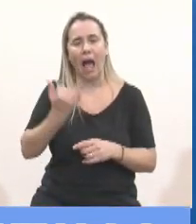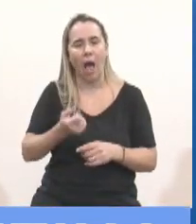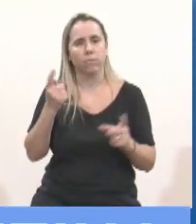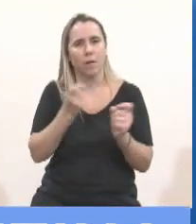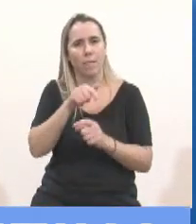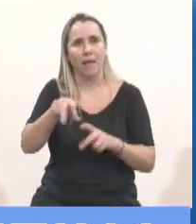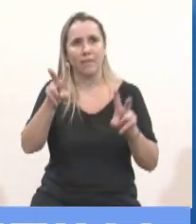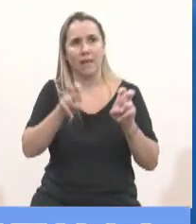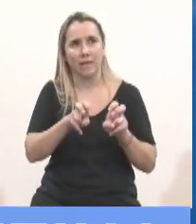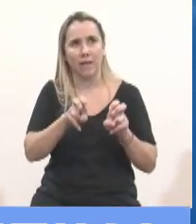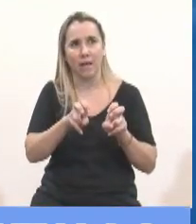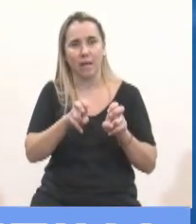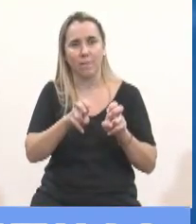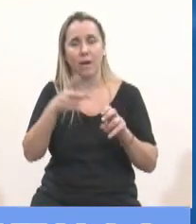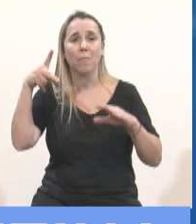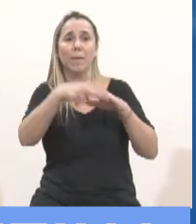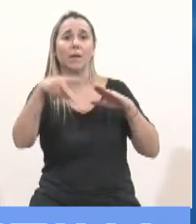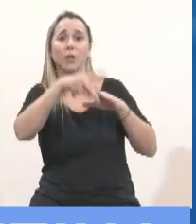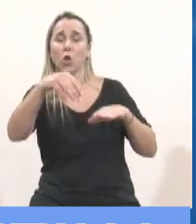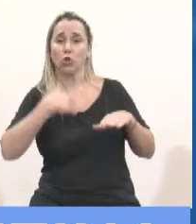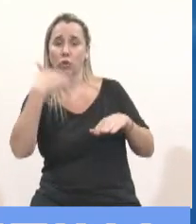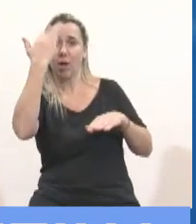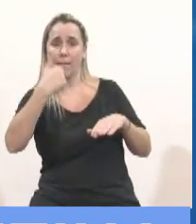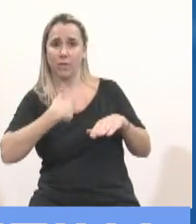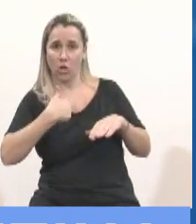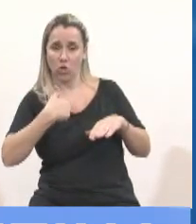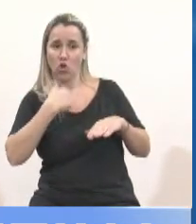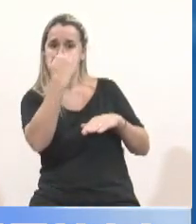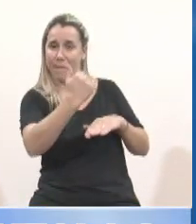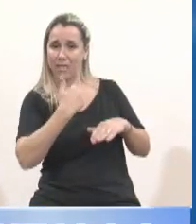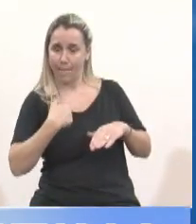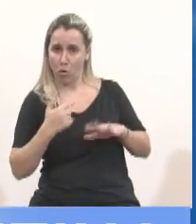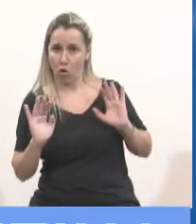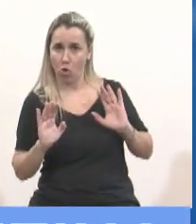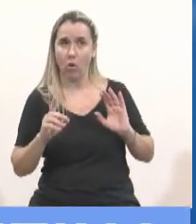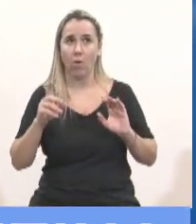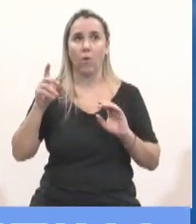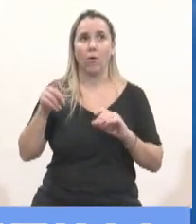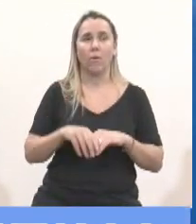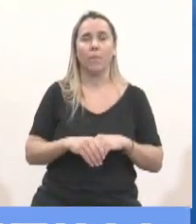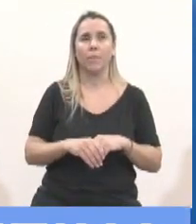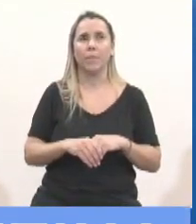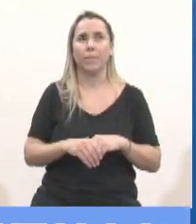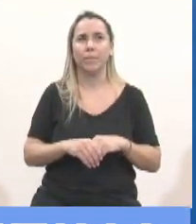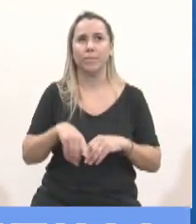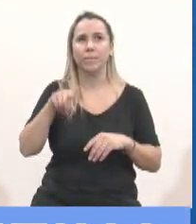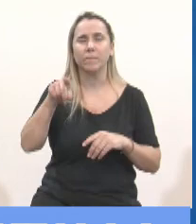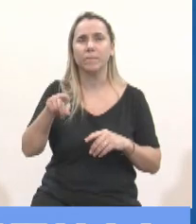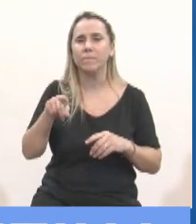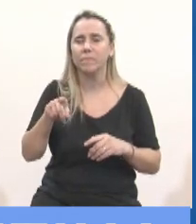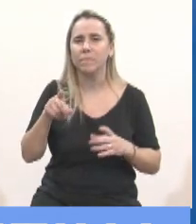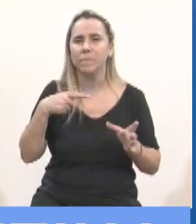tema. Pero, perdón, fui mencionado, bancada, presidenta. Fui mencionado. Una vez que cierra el presidente de bancada, mayoritaria